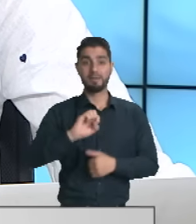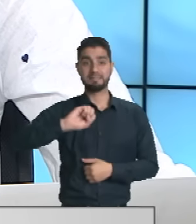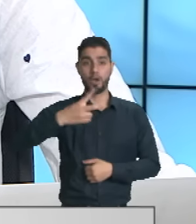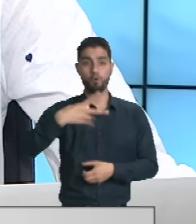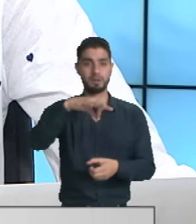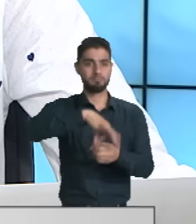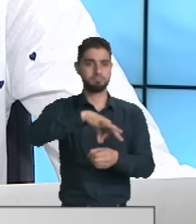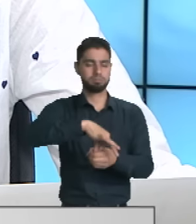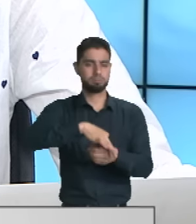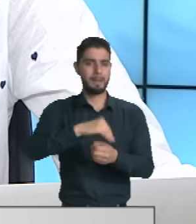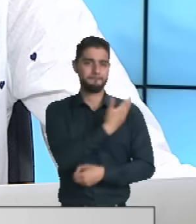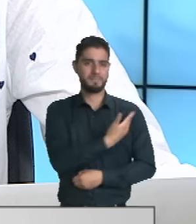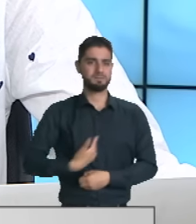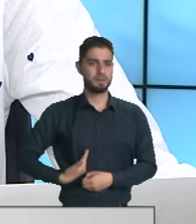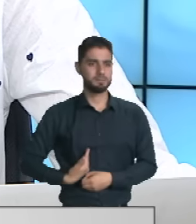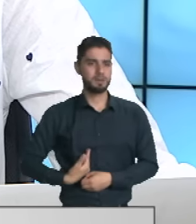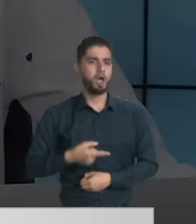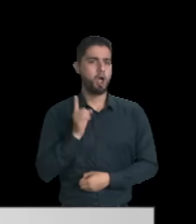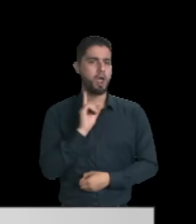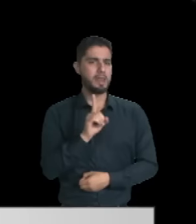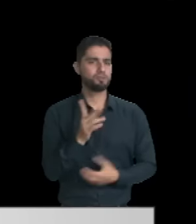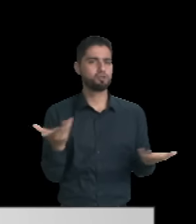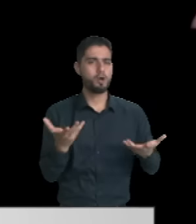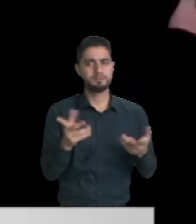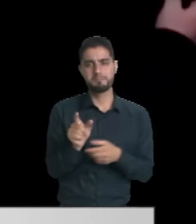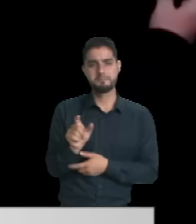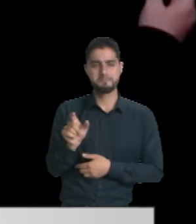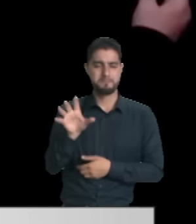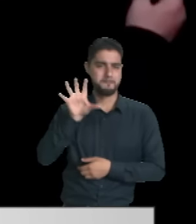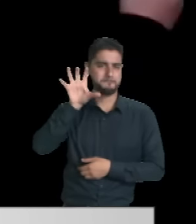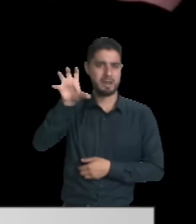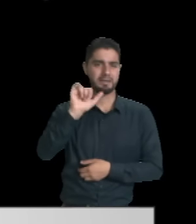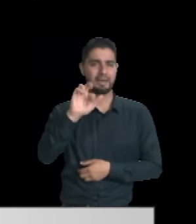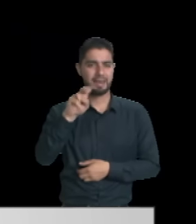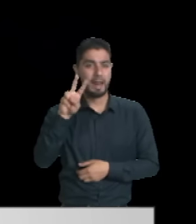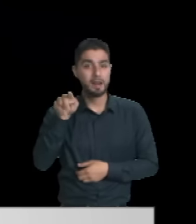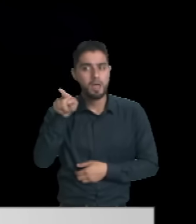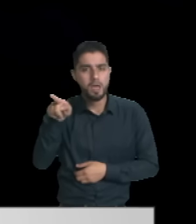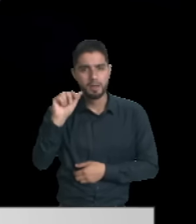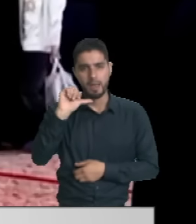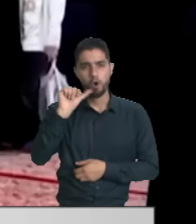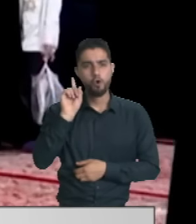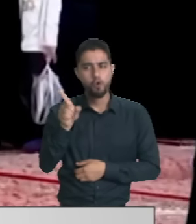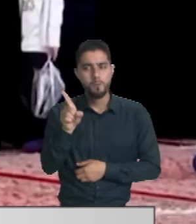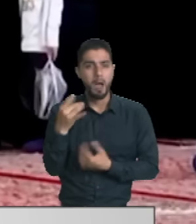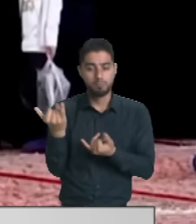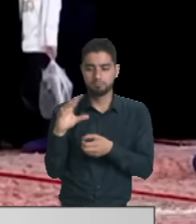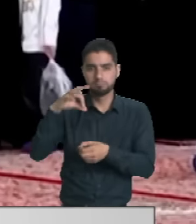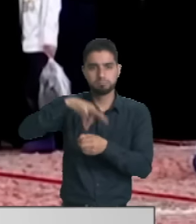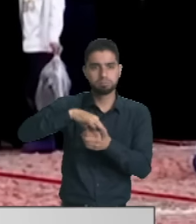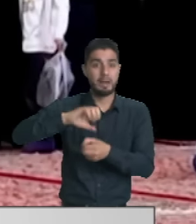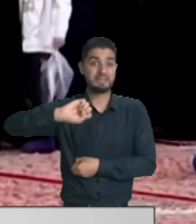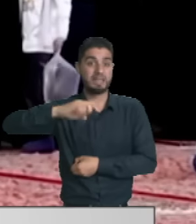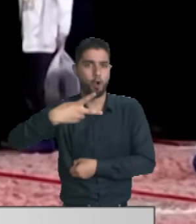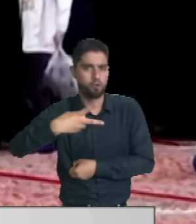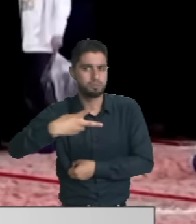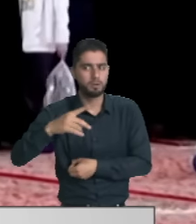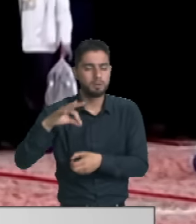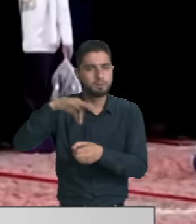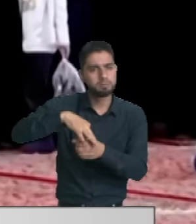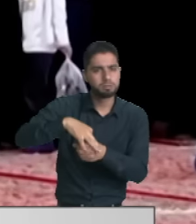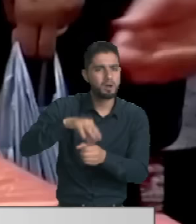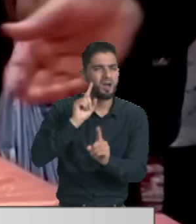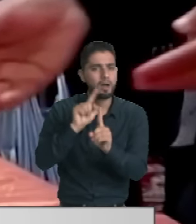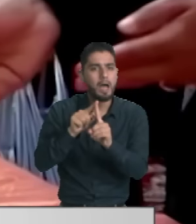presidenciales marcada por la abstención. Los iraníes comenzaron a votar hoy en la segunda vuelta de las elecciones